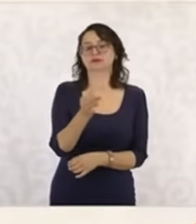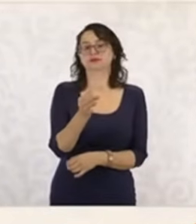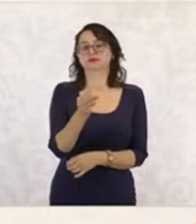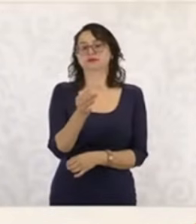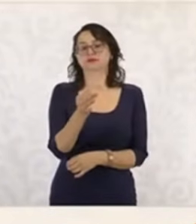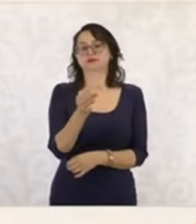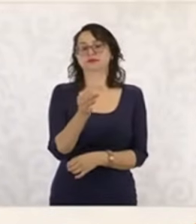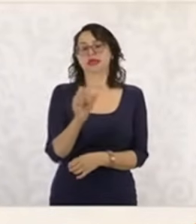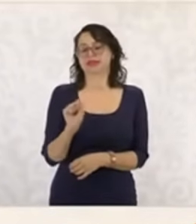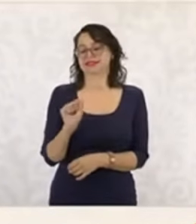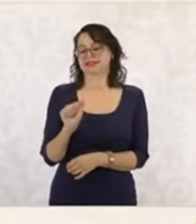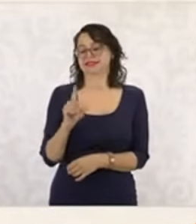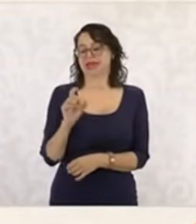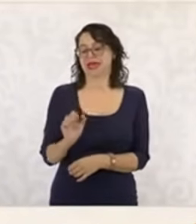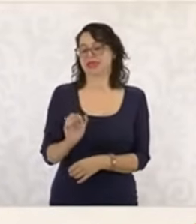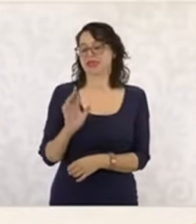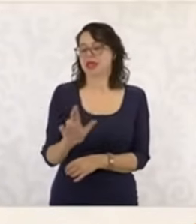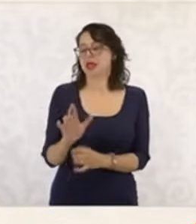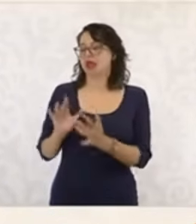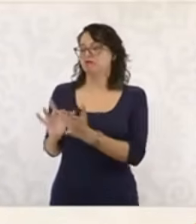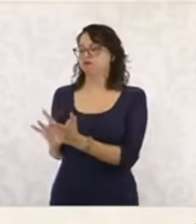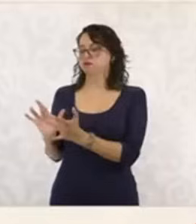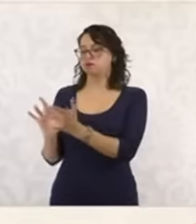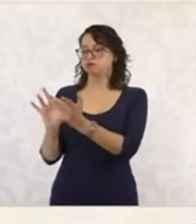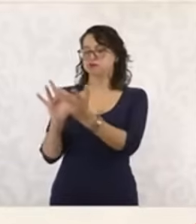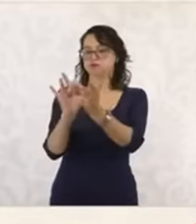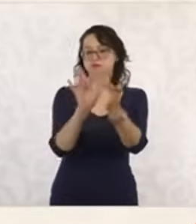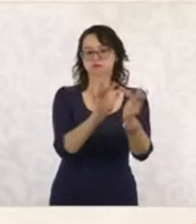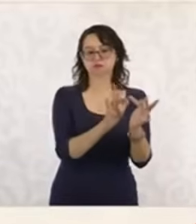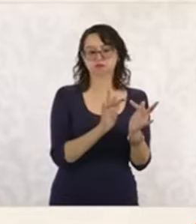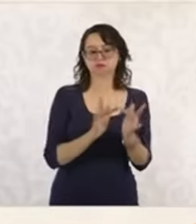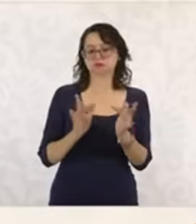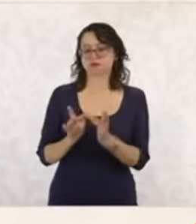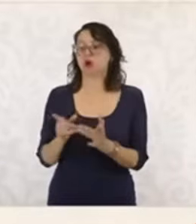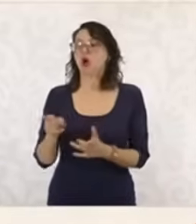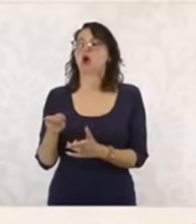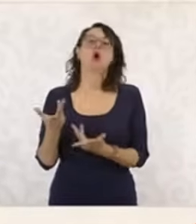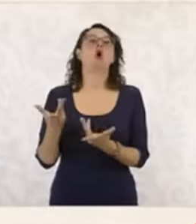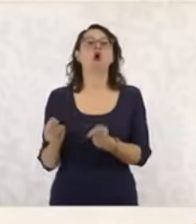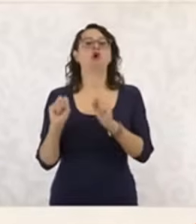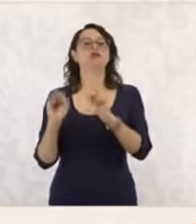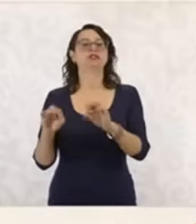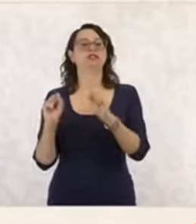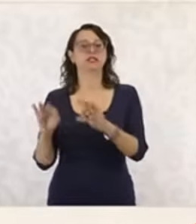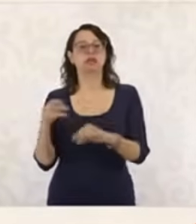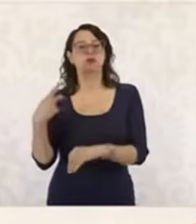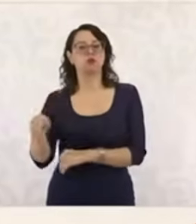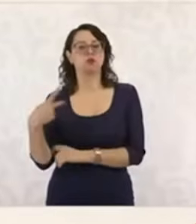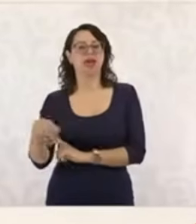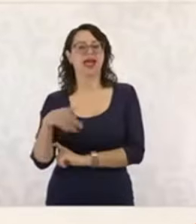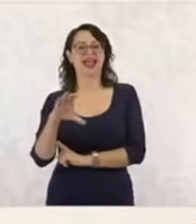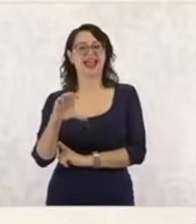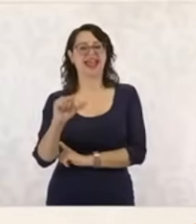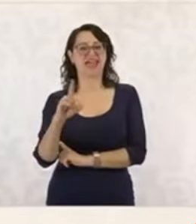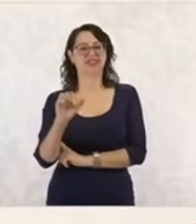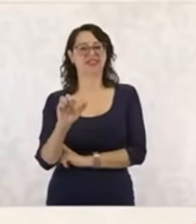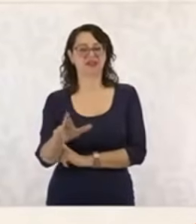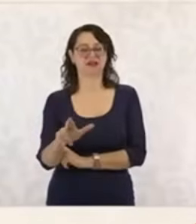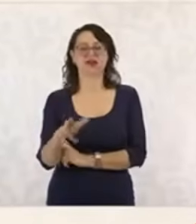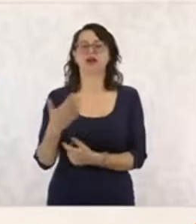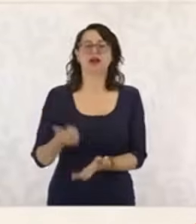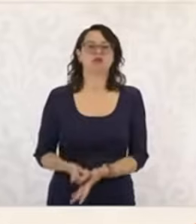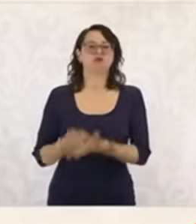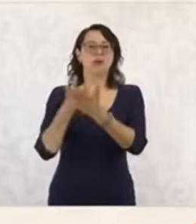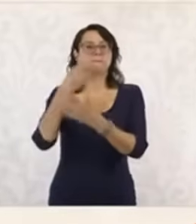con SADER, se utilizarán los CADER para poder atender las solicitudes, lo cual amplía el espectro de atención hacia